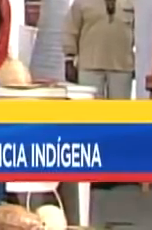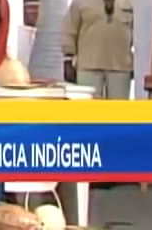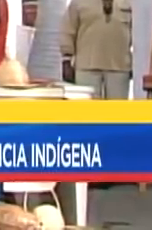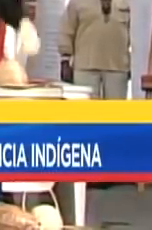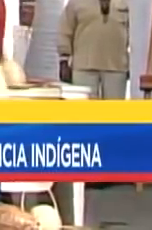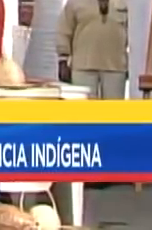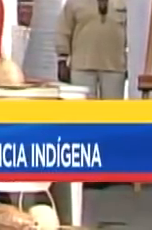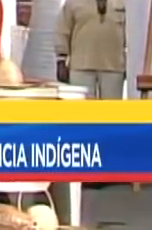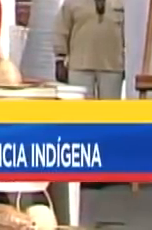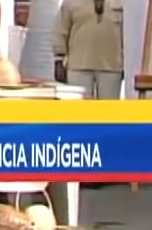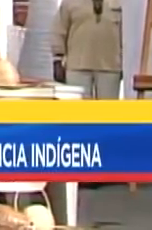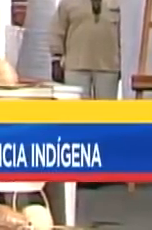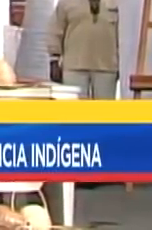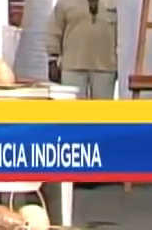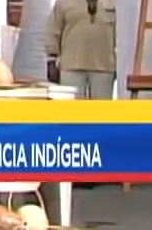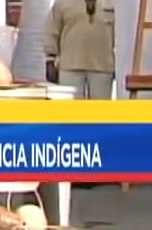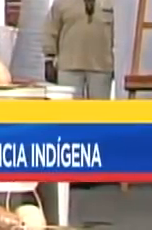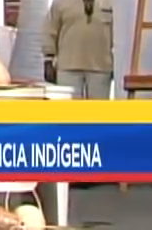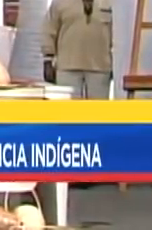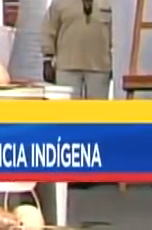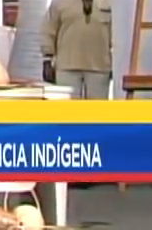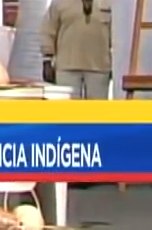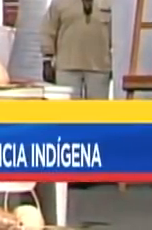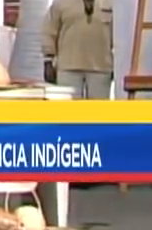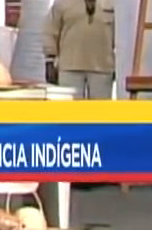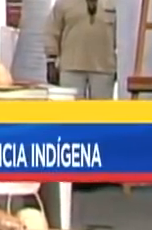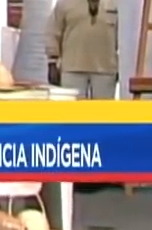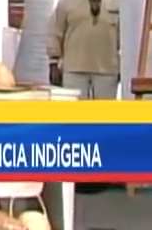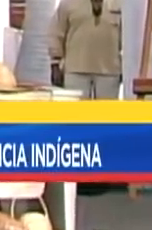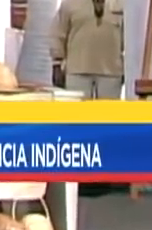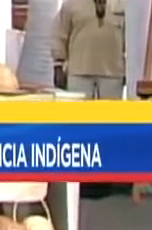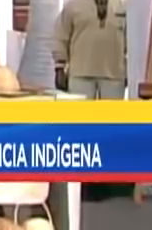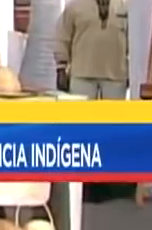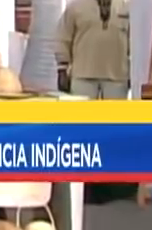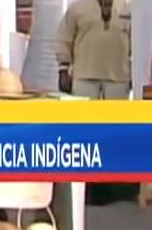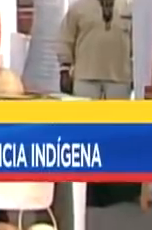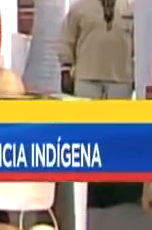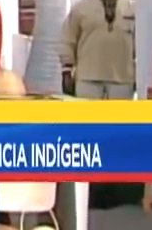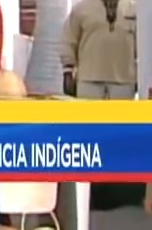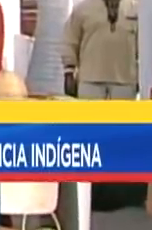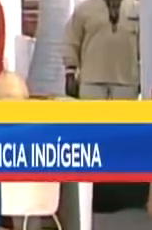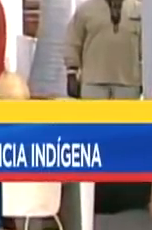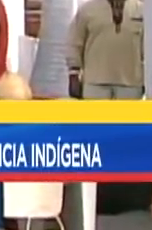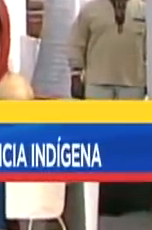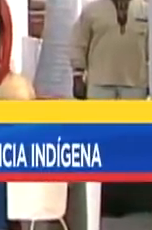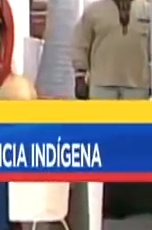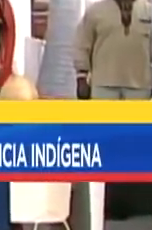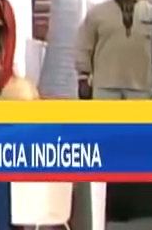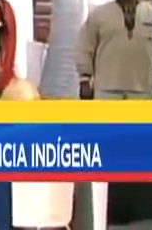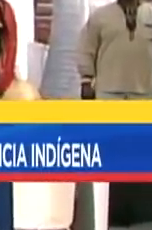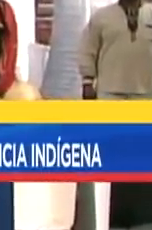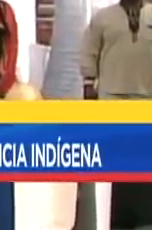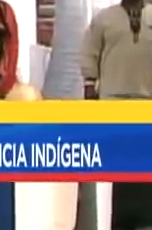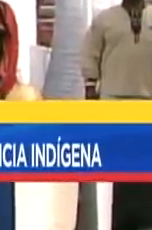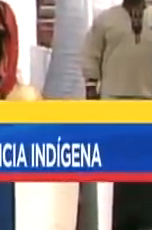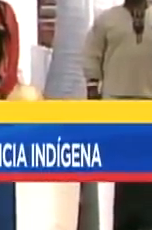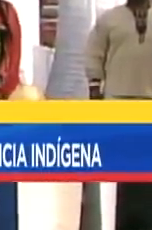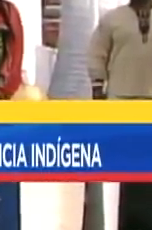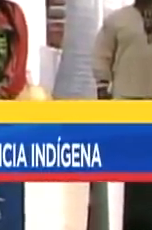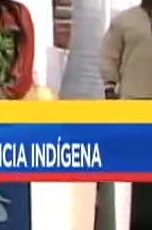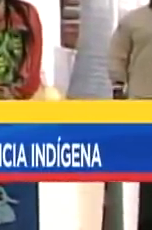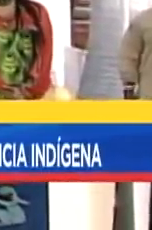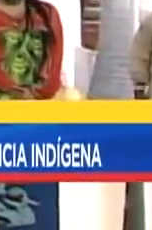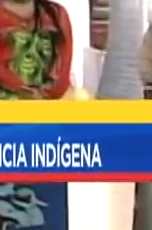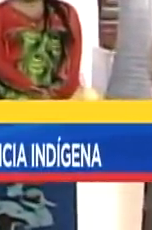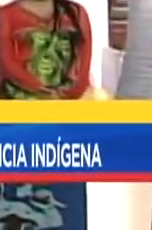pueblo indígena al presidente de la República, Nicolás Maduro Moros. Es el pueblo que se ha